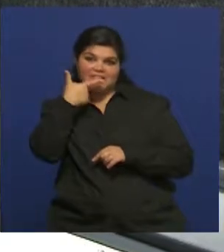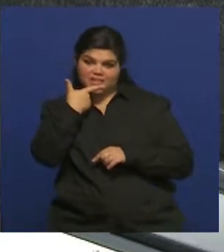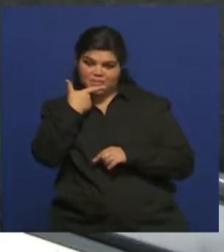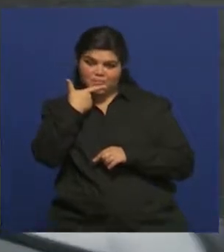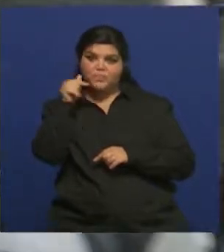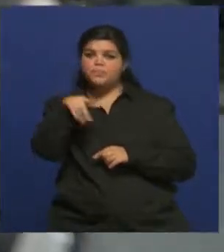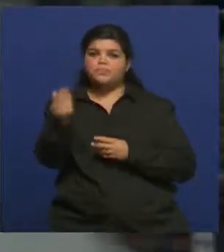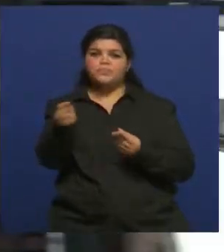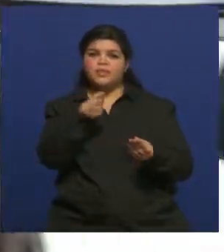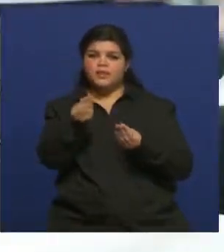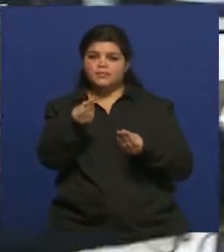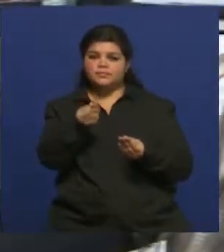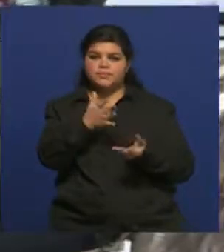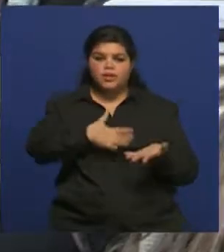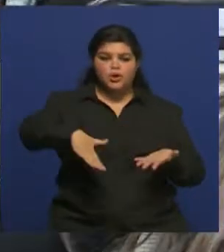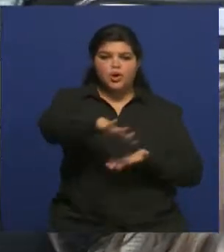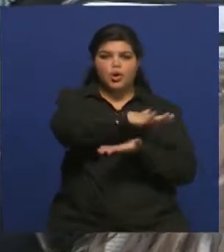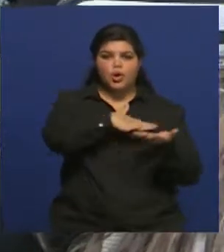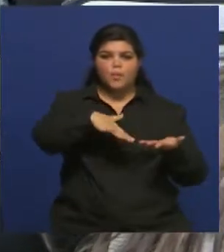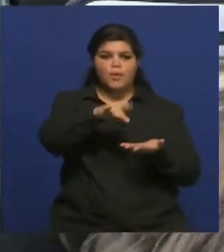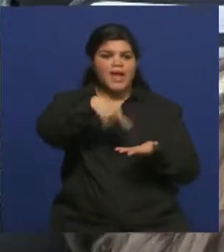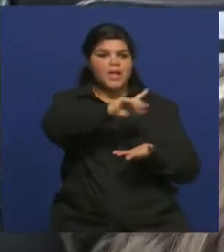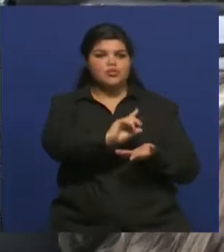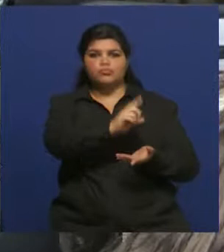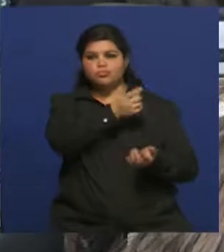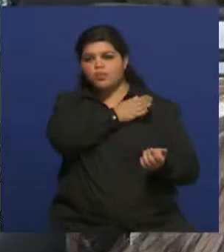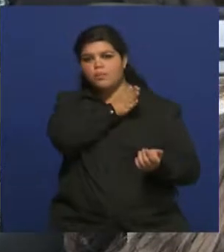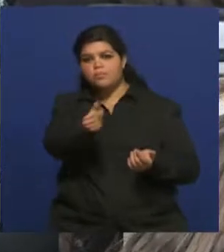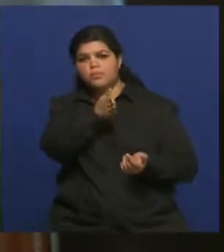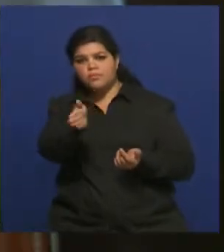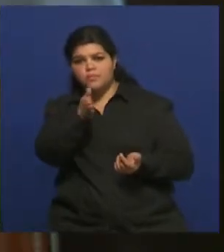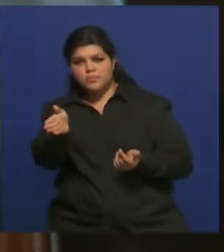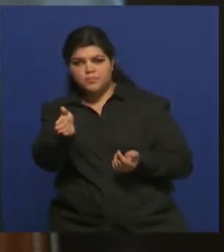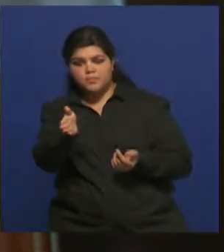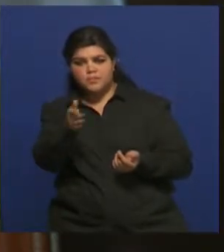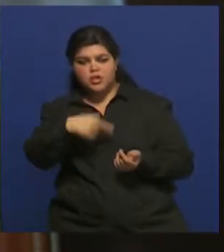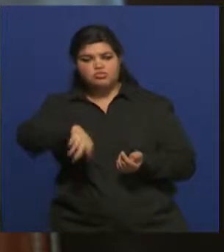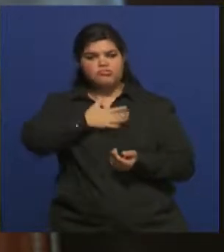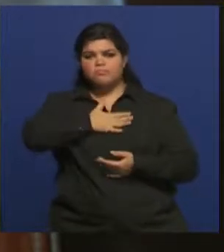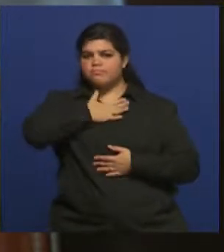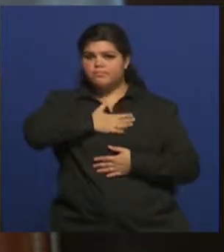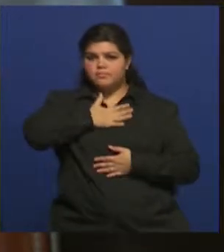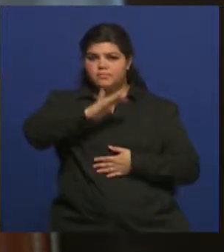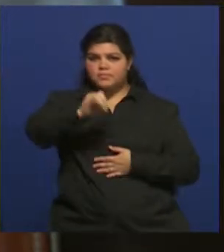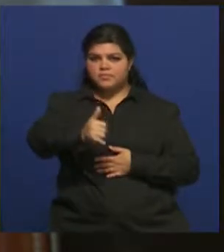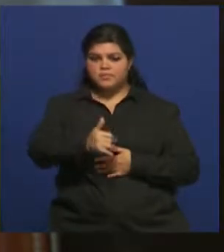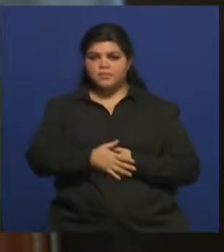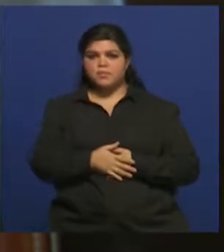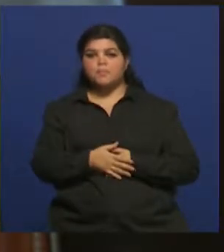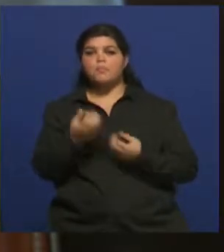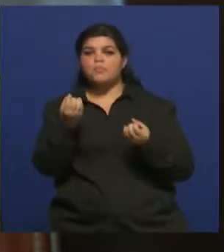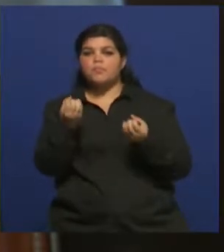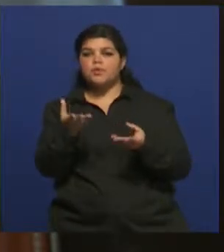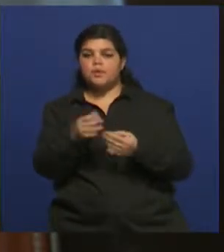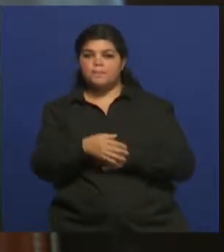que envía a esos jóvenes. Y realmente nosotros nos sentimos muy satisfechos porque